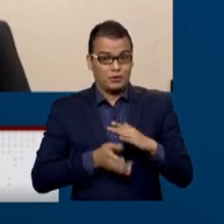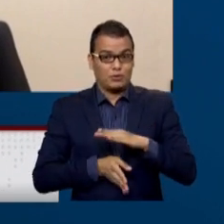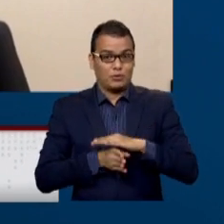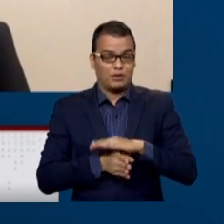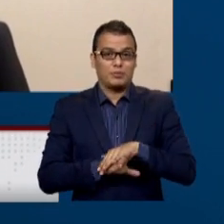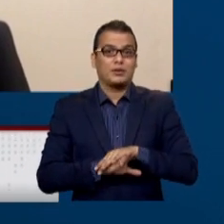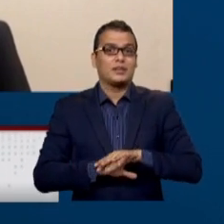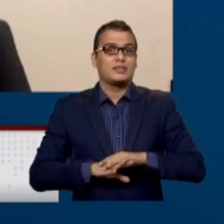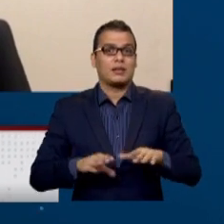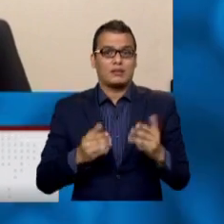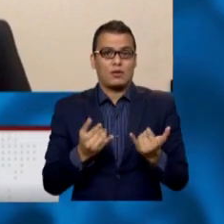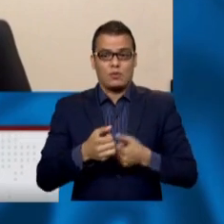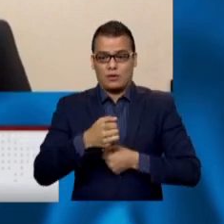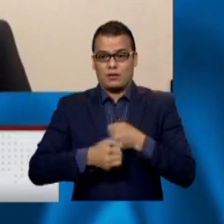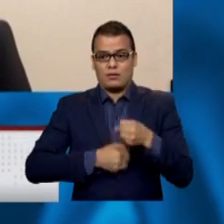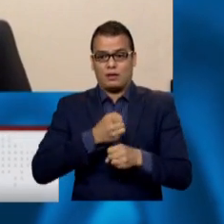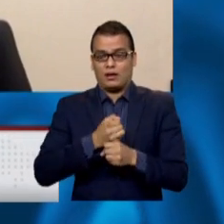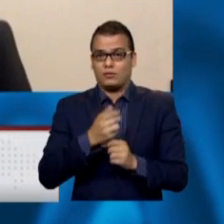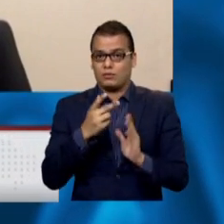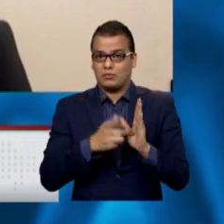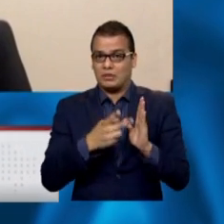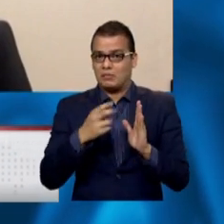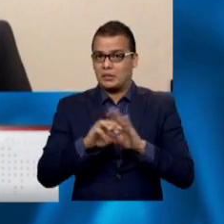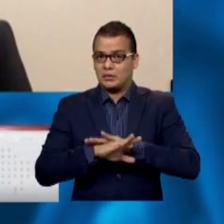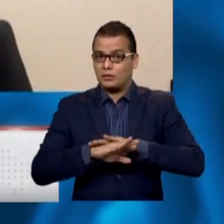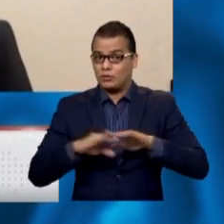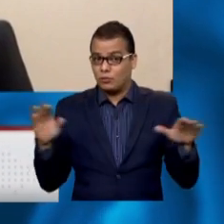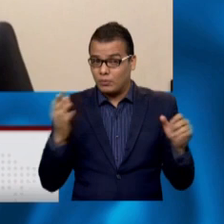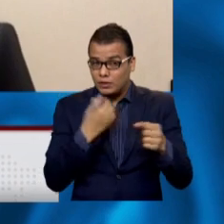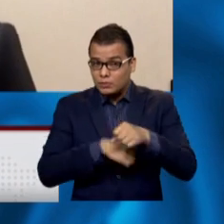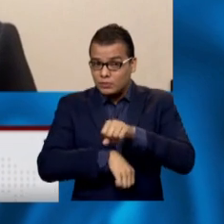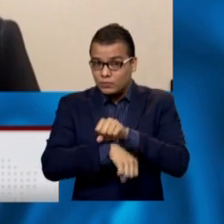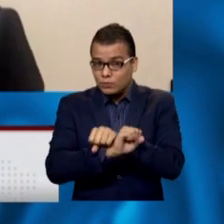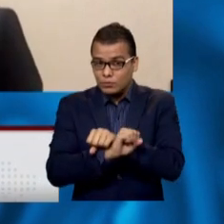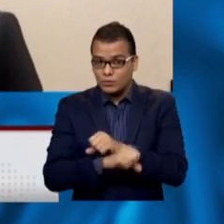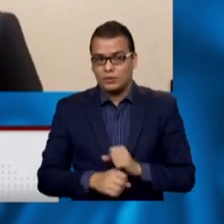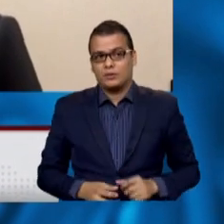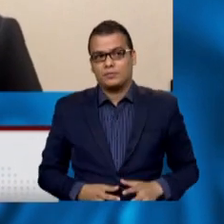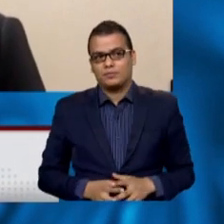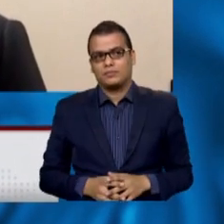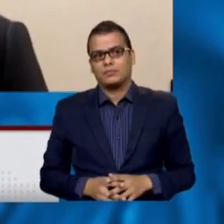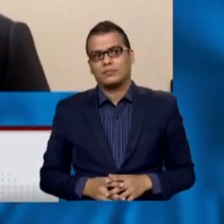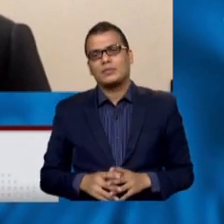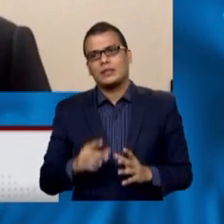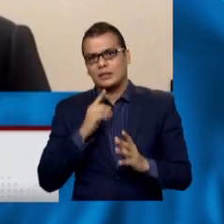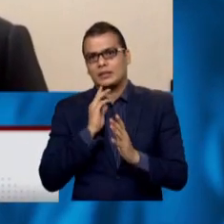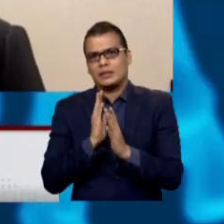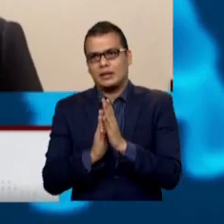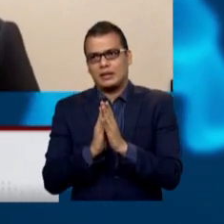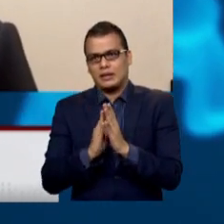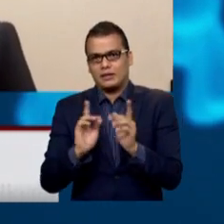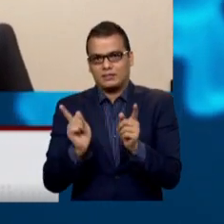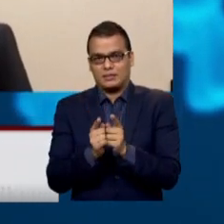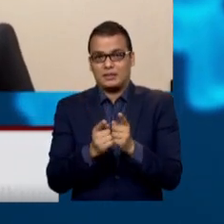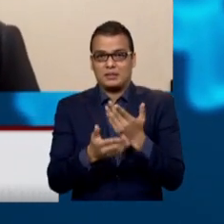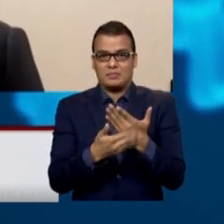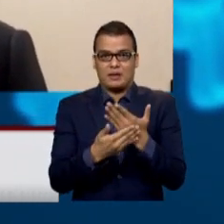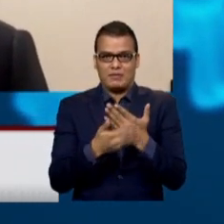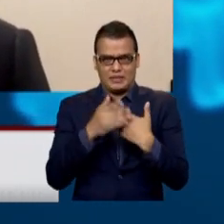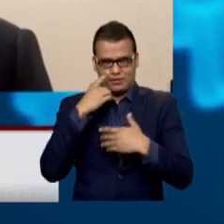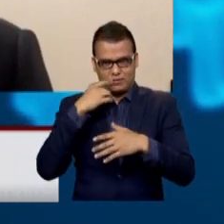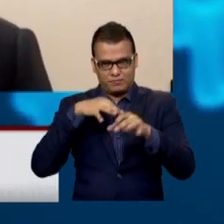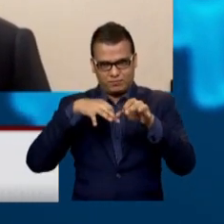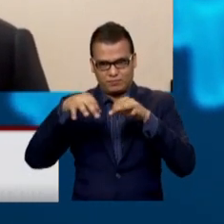dicho que ya este año es factible que no haya más fútbol. Yo he dicho parte de eso y quiero aclararlo, una buena oportunidad para